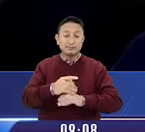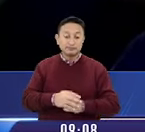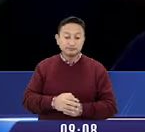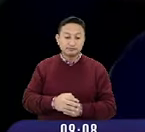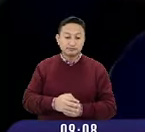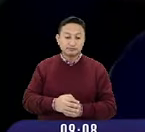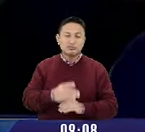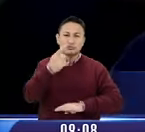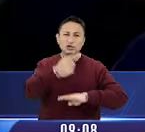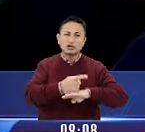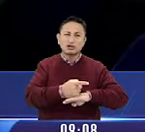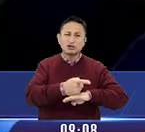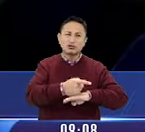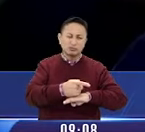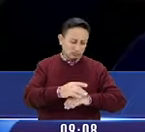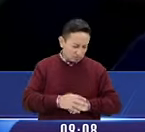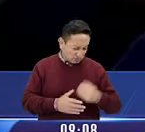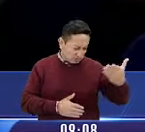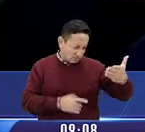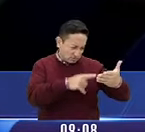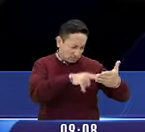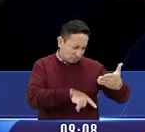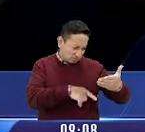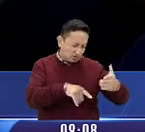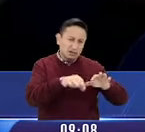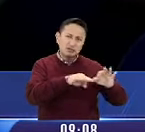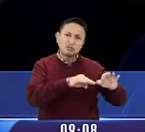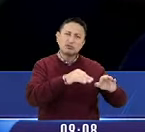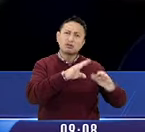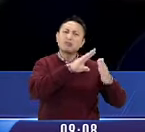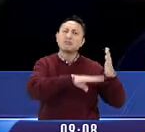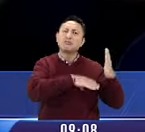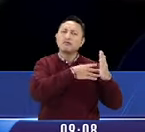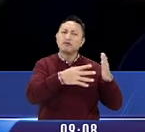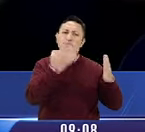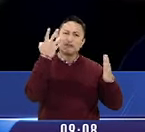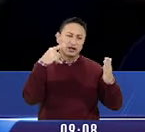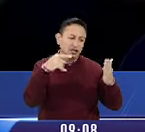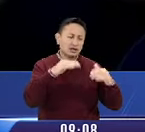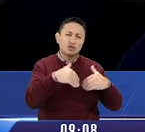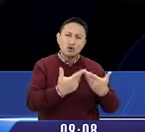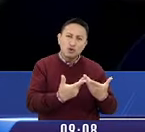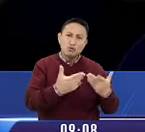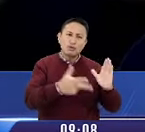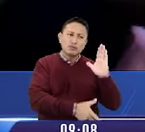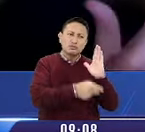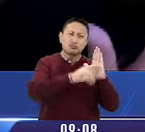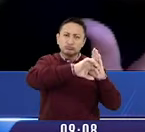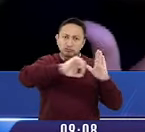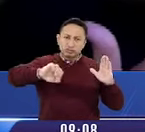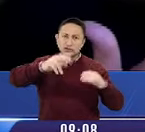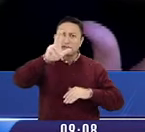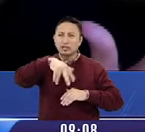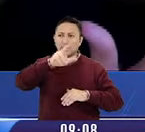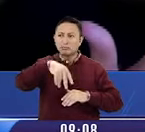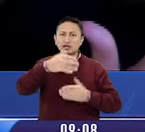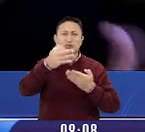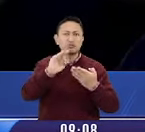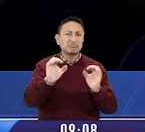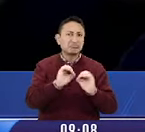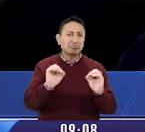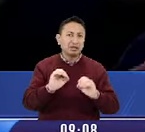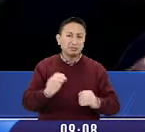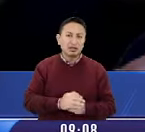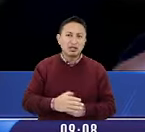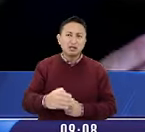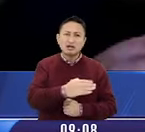nos especifica absolutamente nada, que no tiene un cronograma sobre cómo va a darse el retiro en estos 3 meses, que no tiene un presupuesto sobre